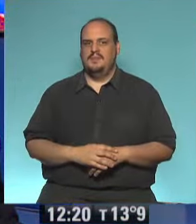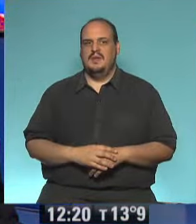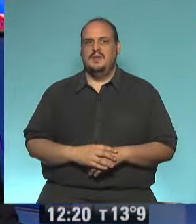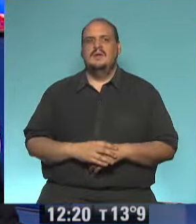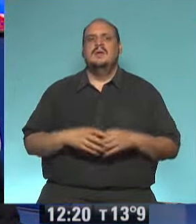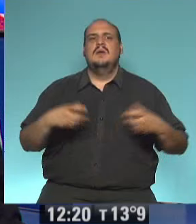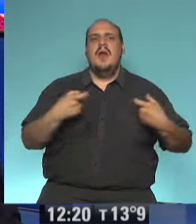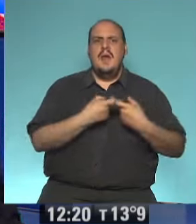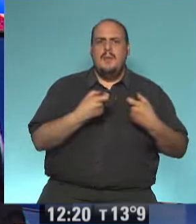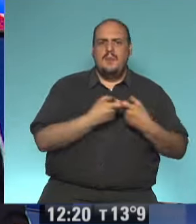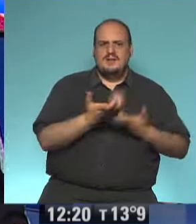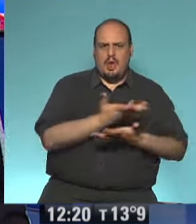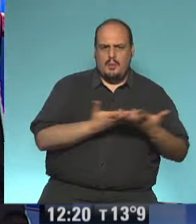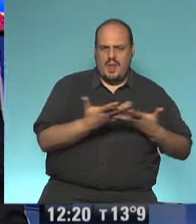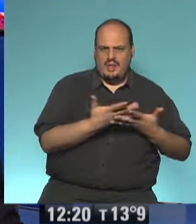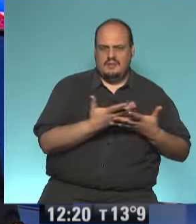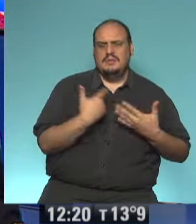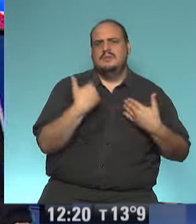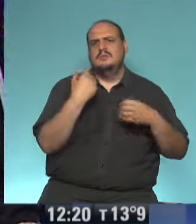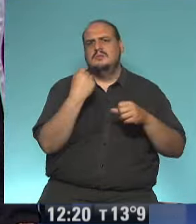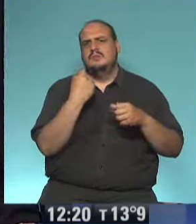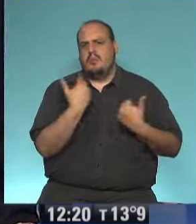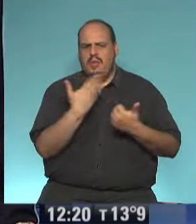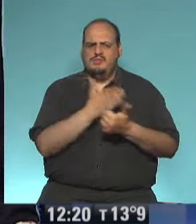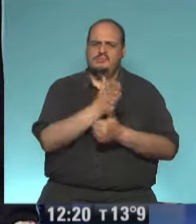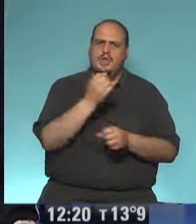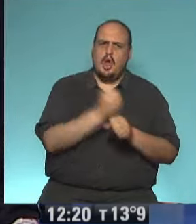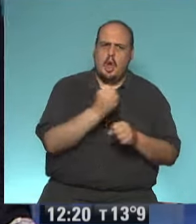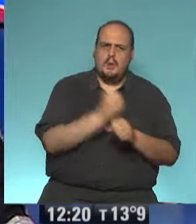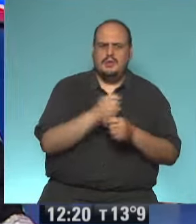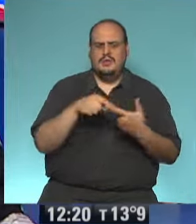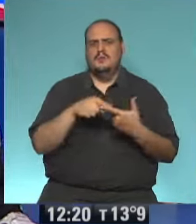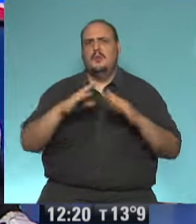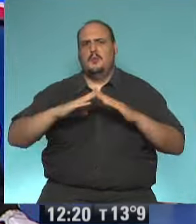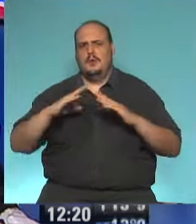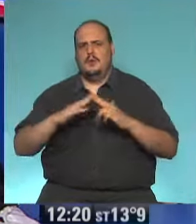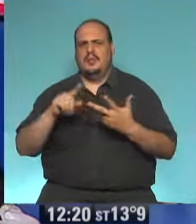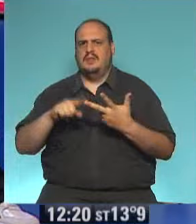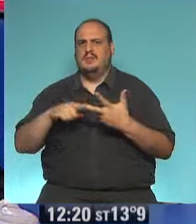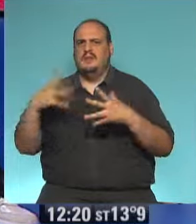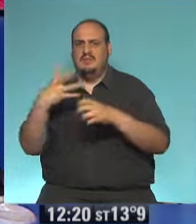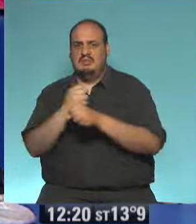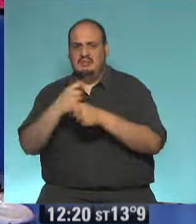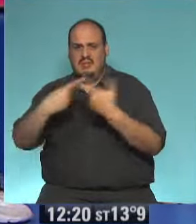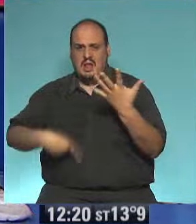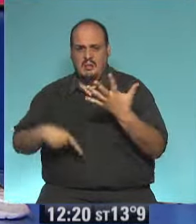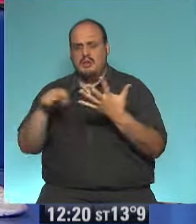pueden ser de trabajo, de vivienda, de transportes? ¿O todas estas y estas más?